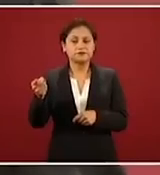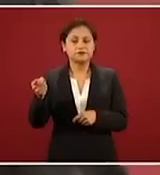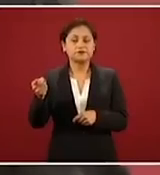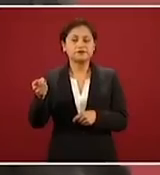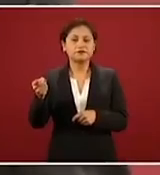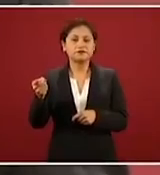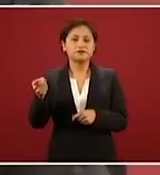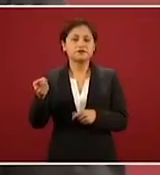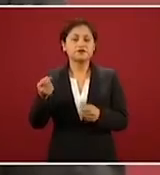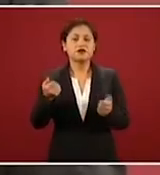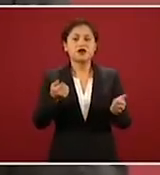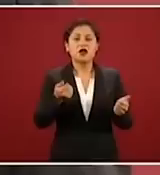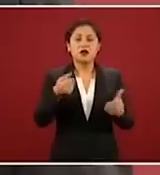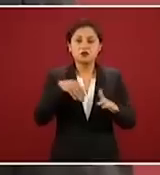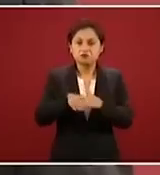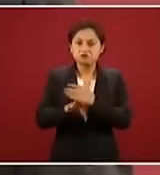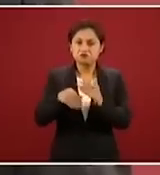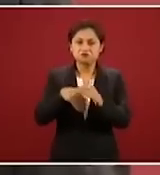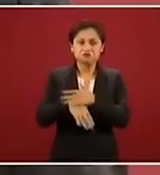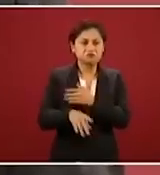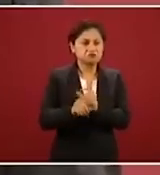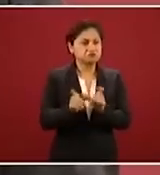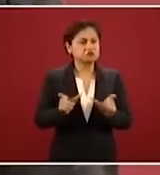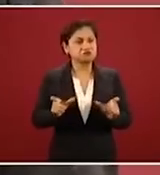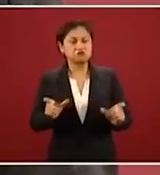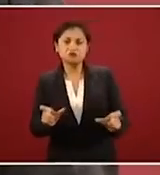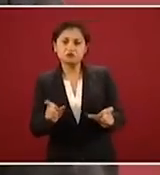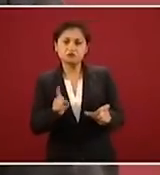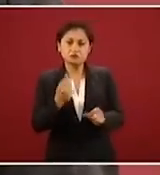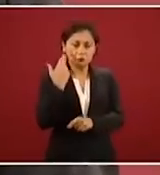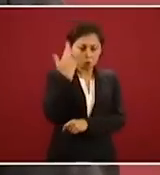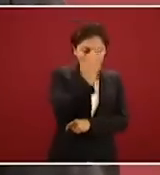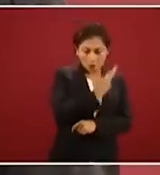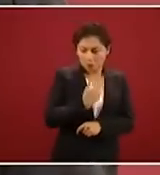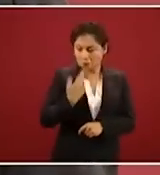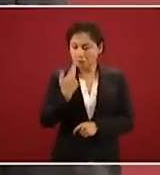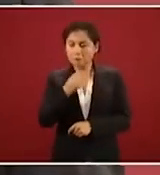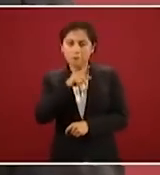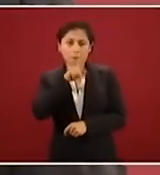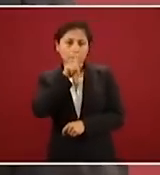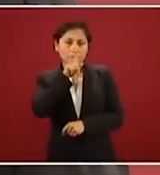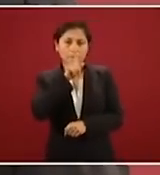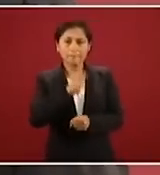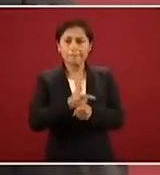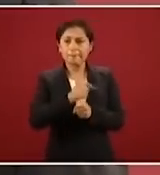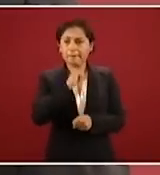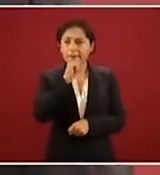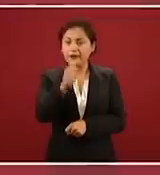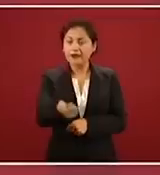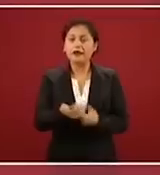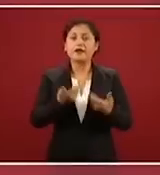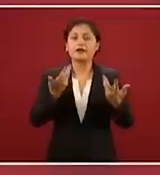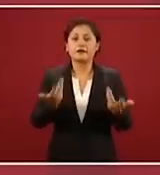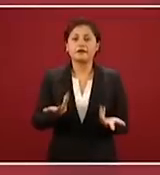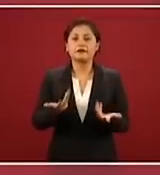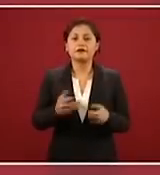revisiones, aduanas, retenes, incluso salieron